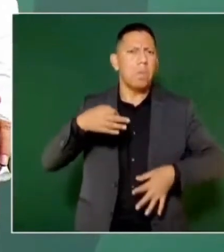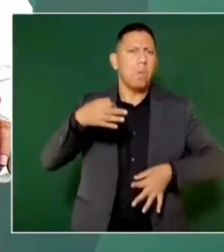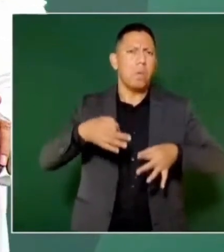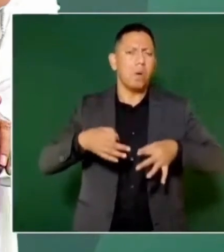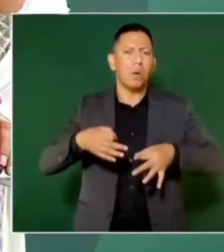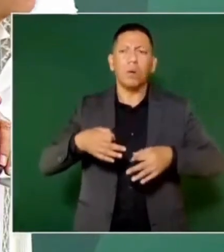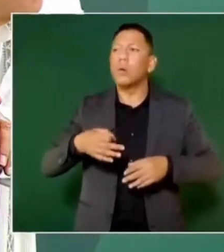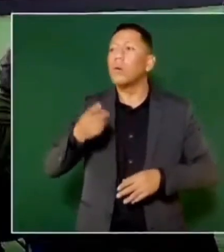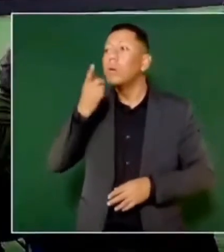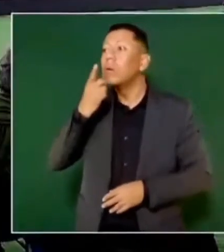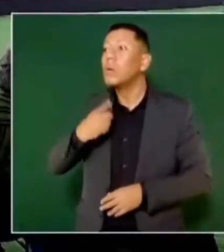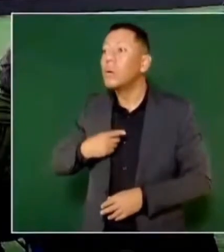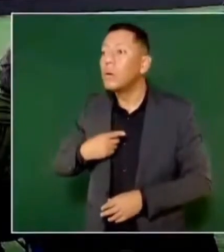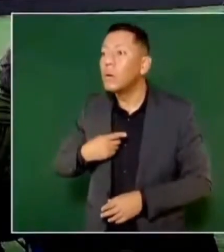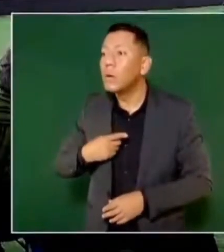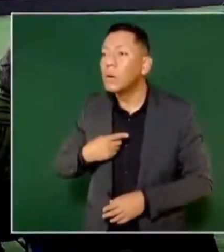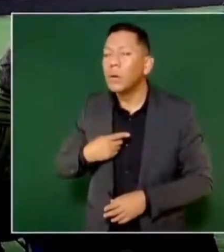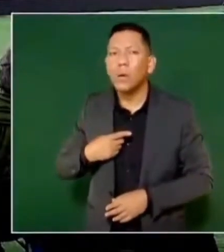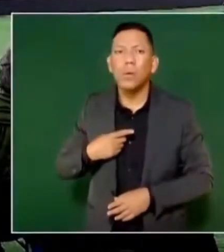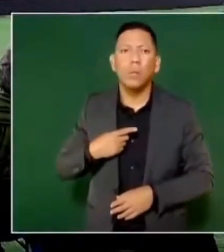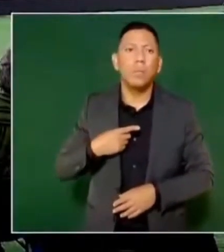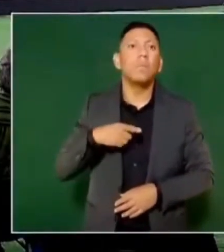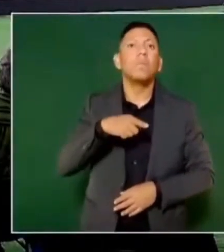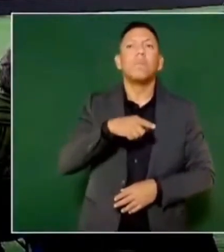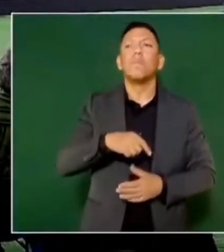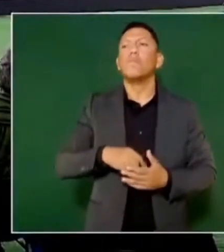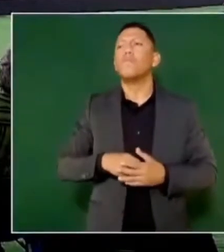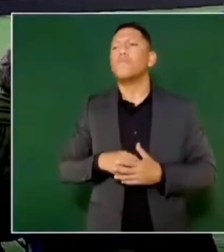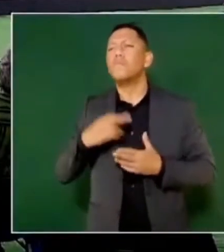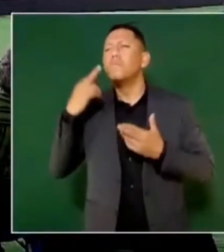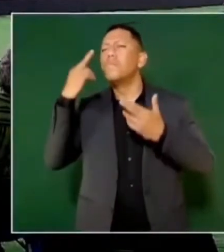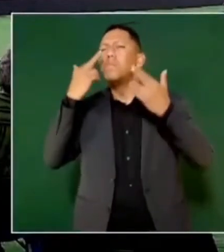¿Mande? Jurados.